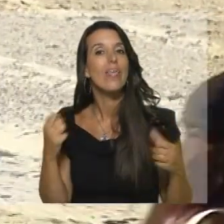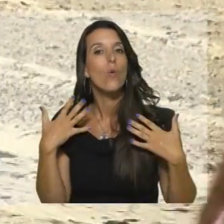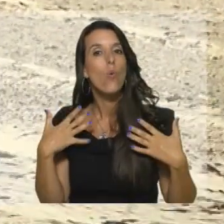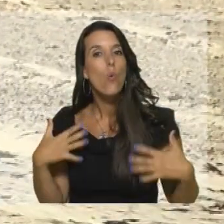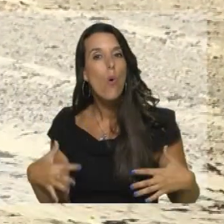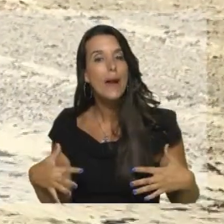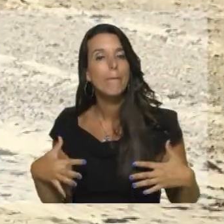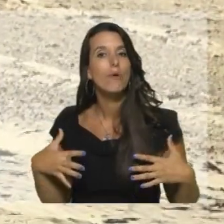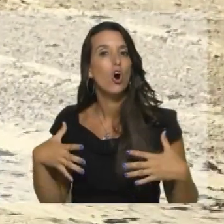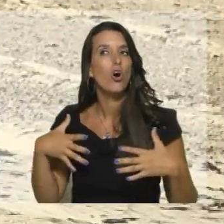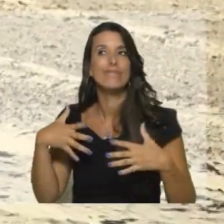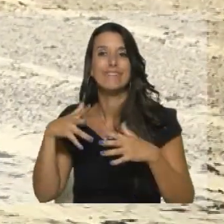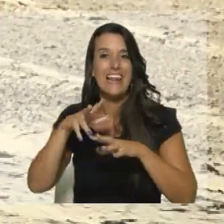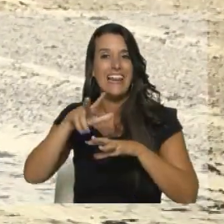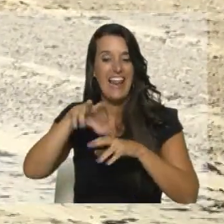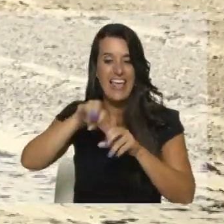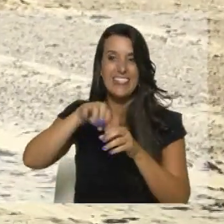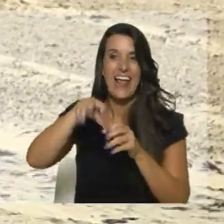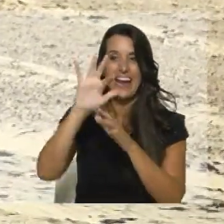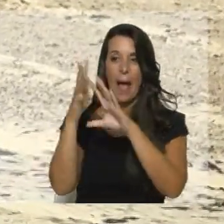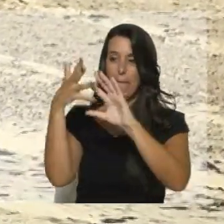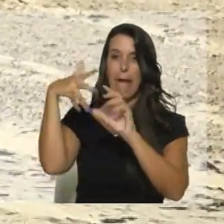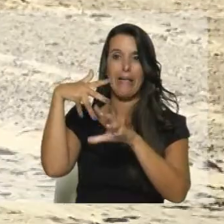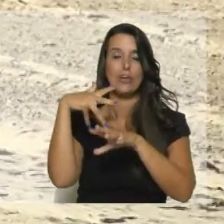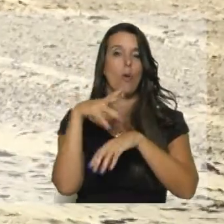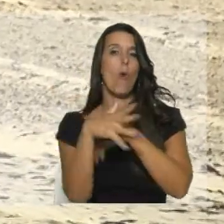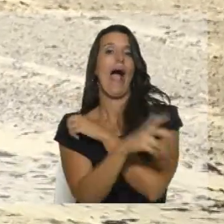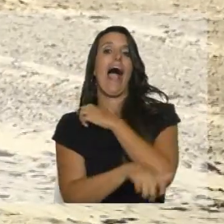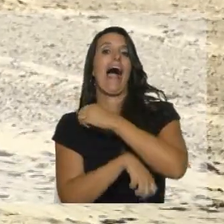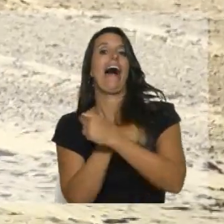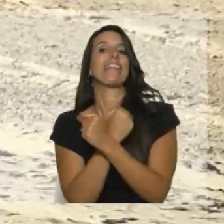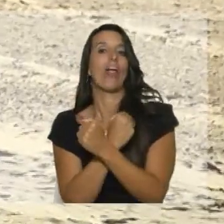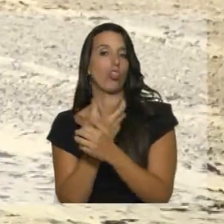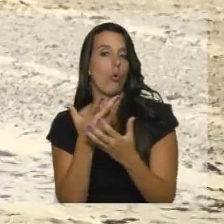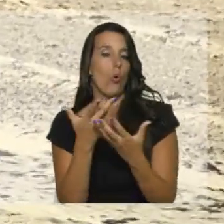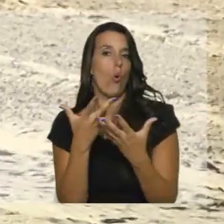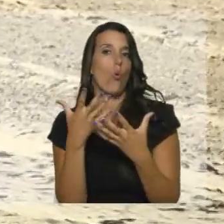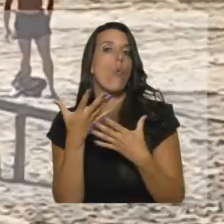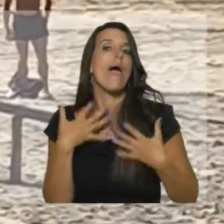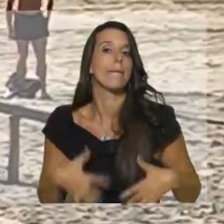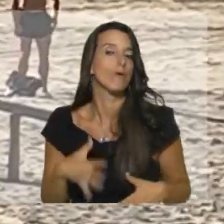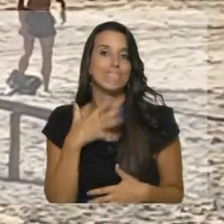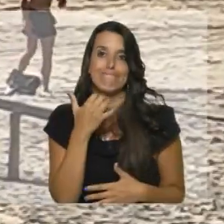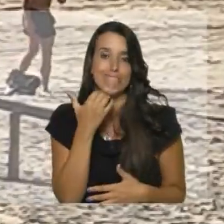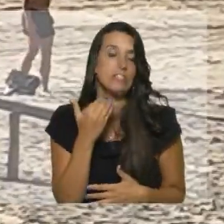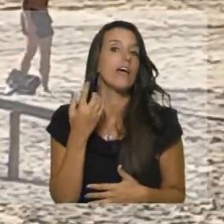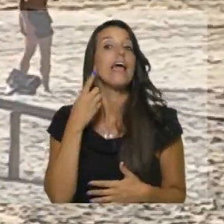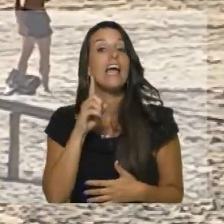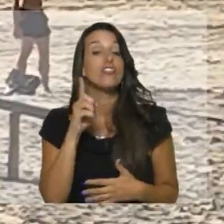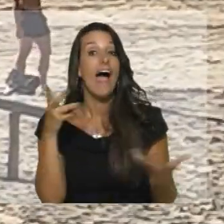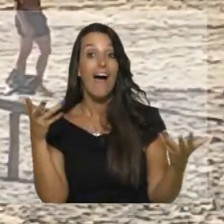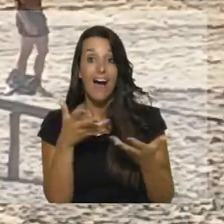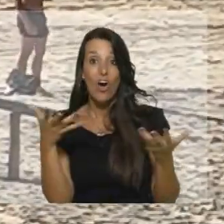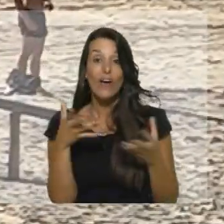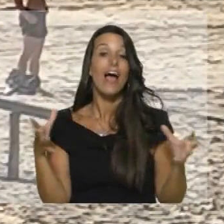quedado atrapado en una de esas ramificaciones de vegetación, ¿no? Se está evaluando en estos momentos que personal